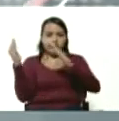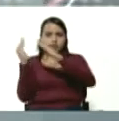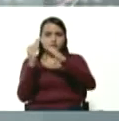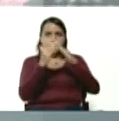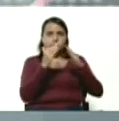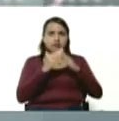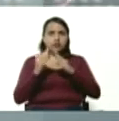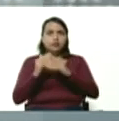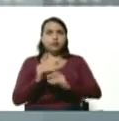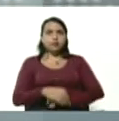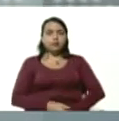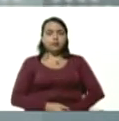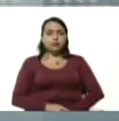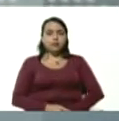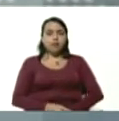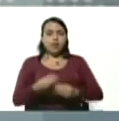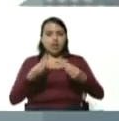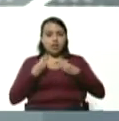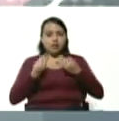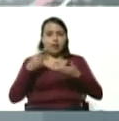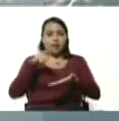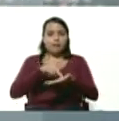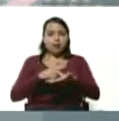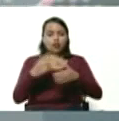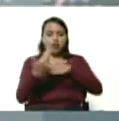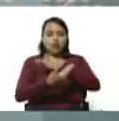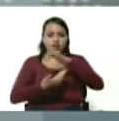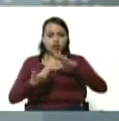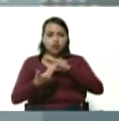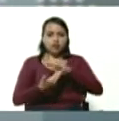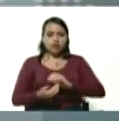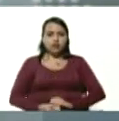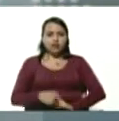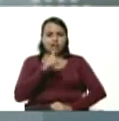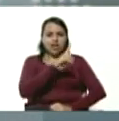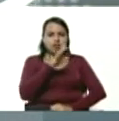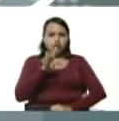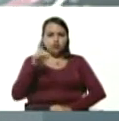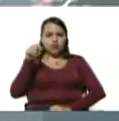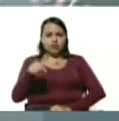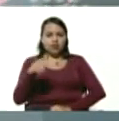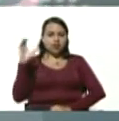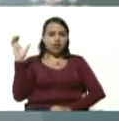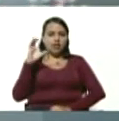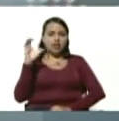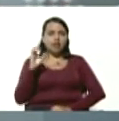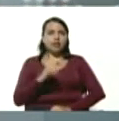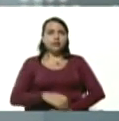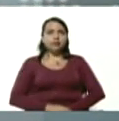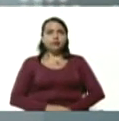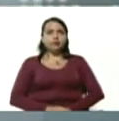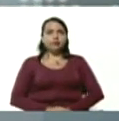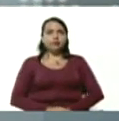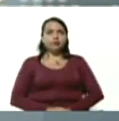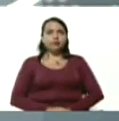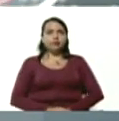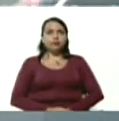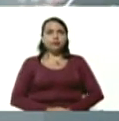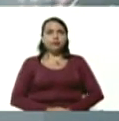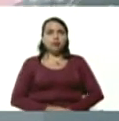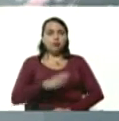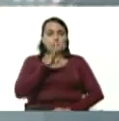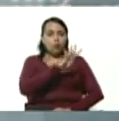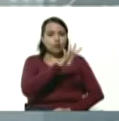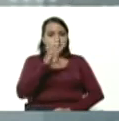de la parroquia El Recreo. Así que son 14 casos del distrito capital, 44